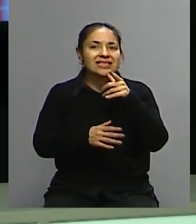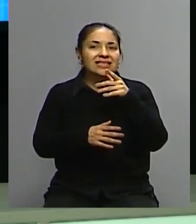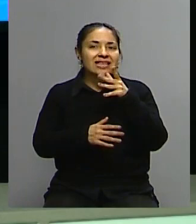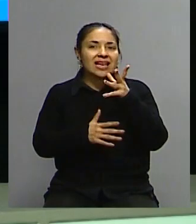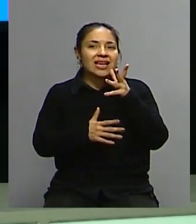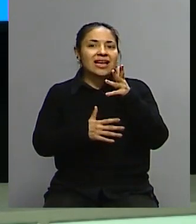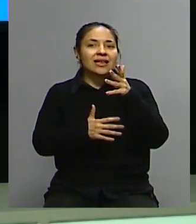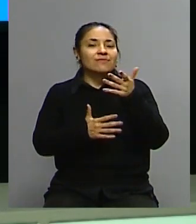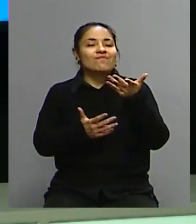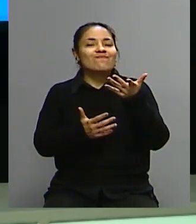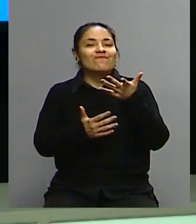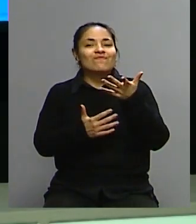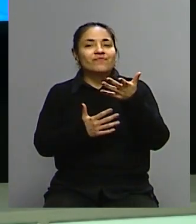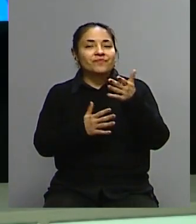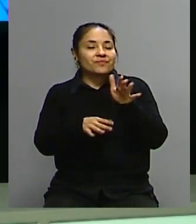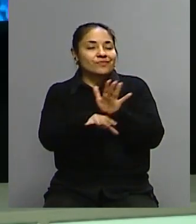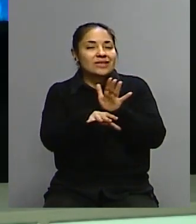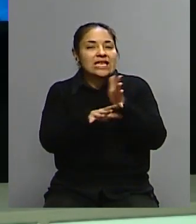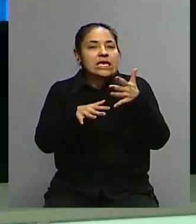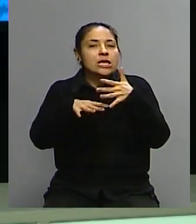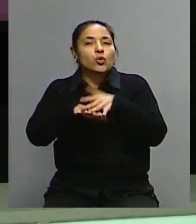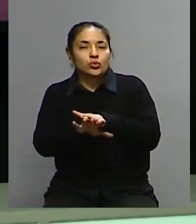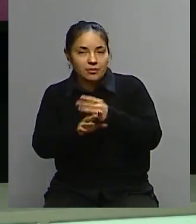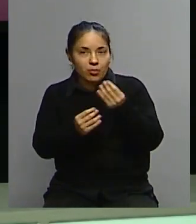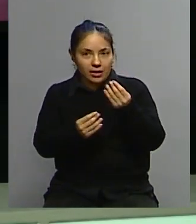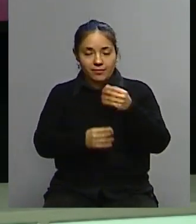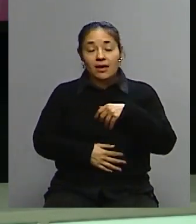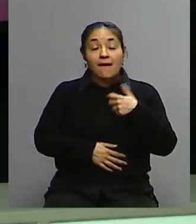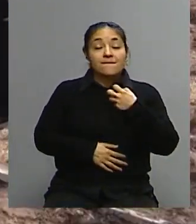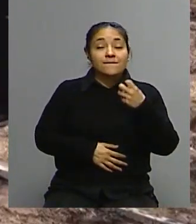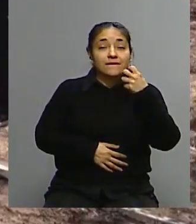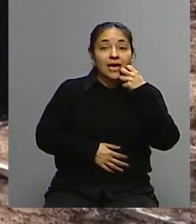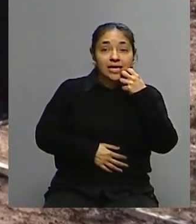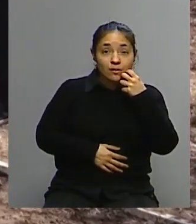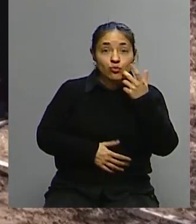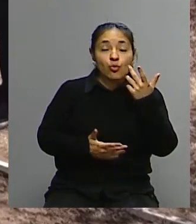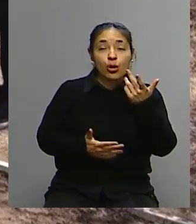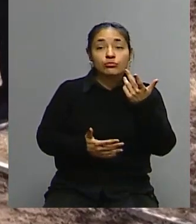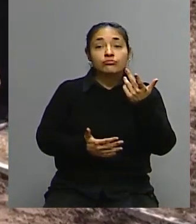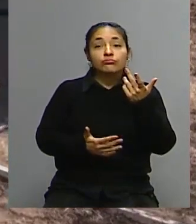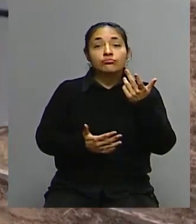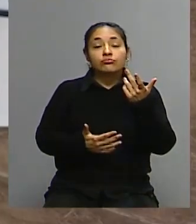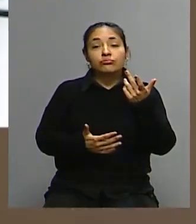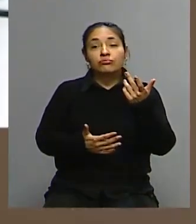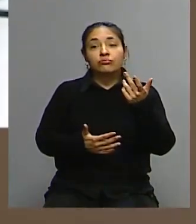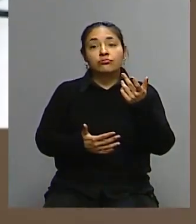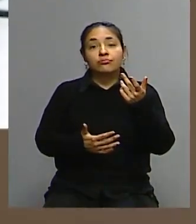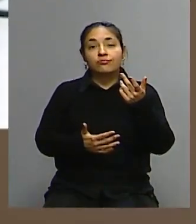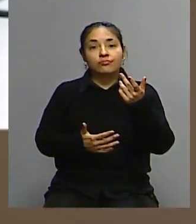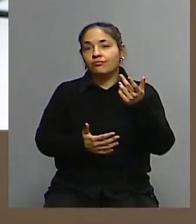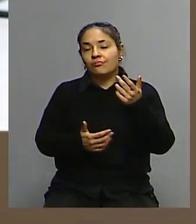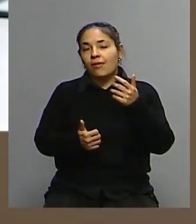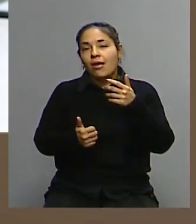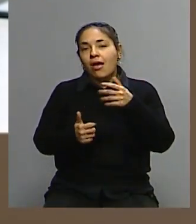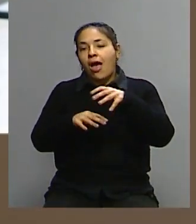inclusiva, porque tiene que ver, porque el viejismo penetra en todos los